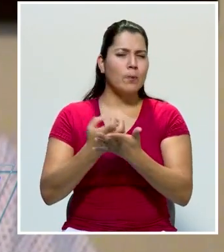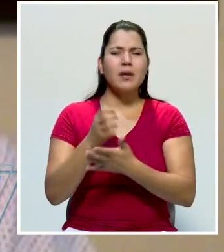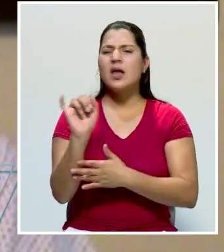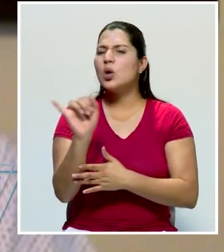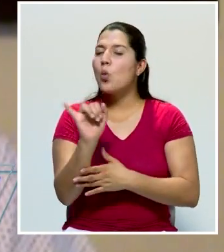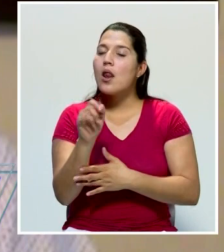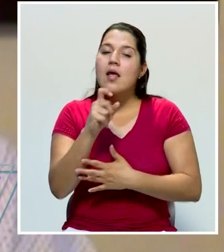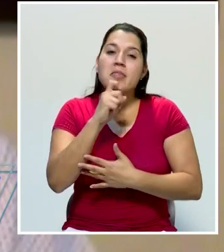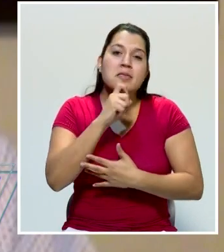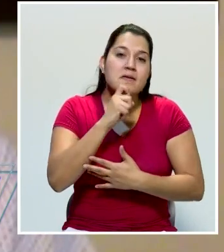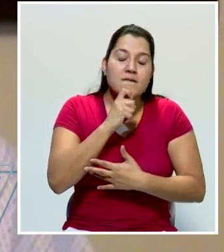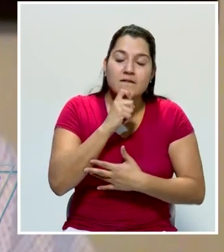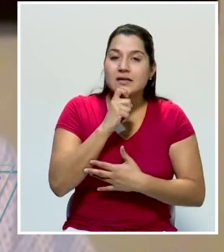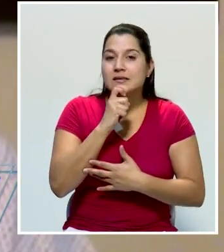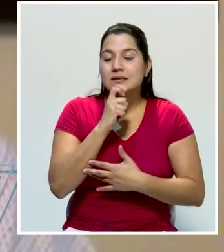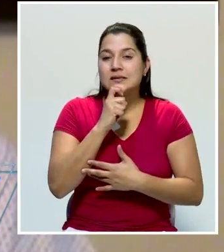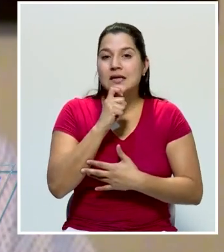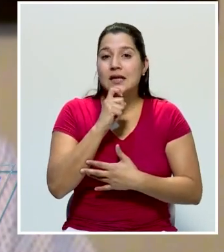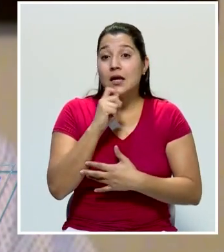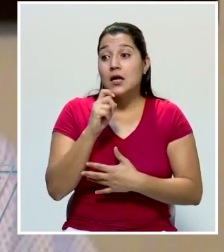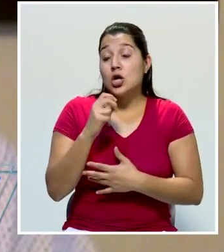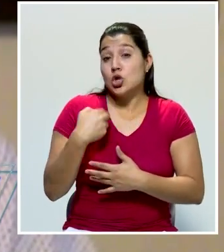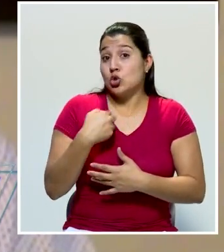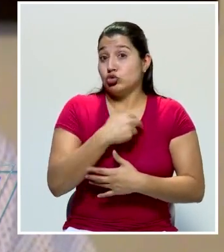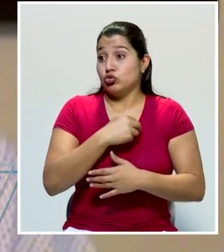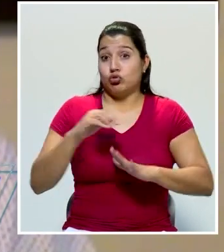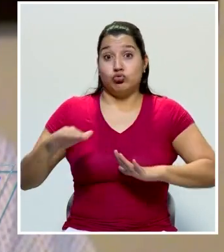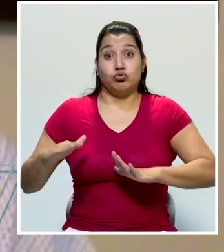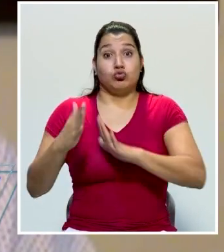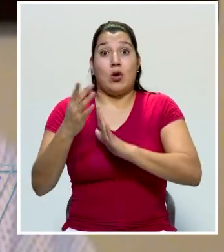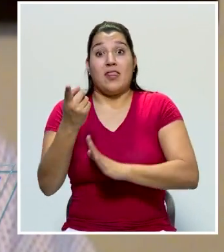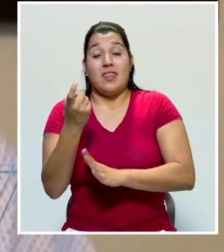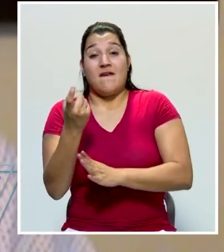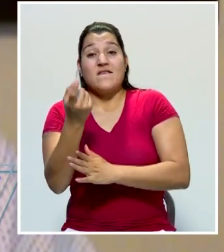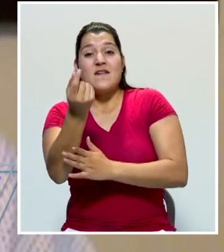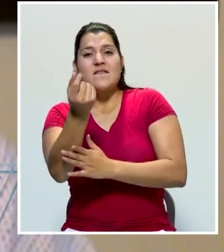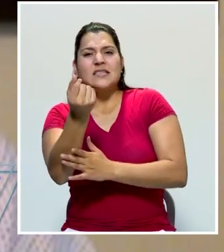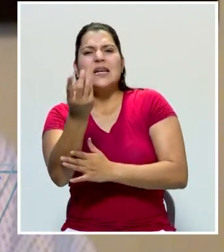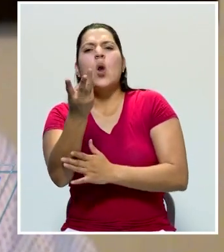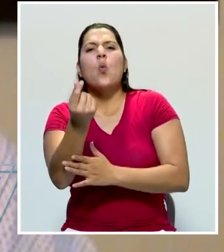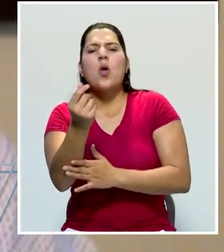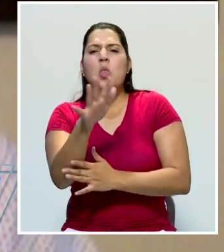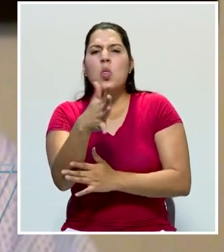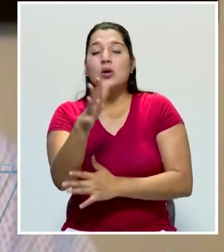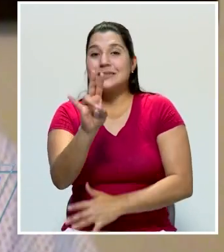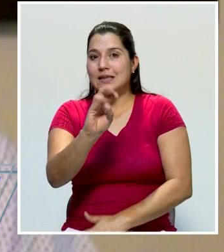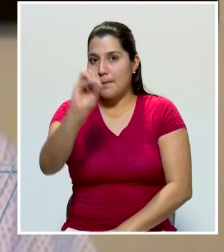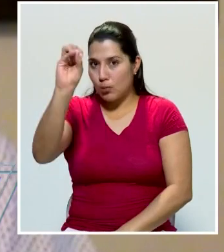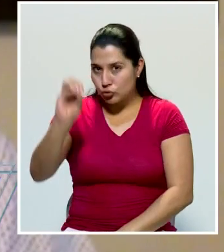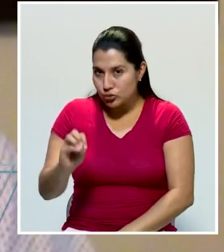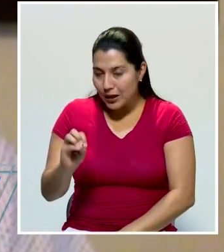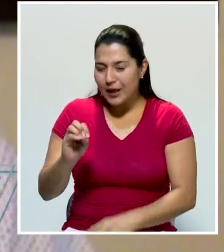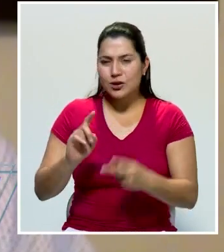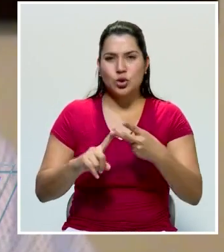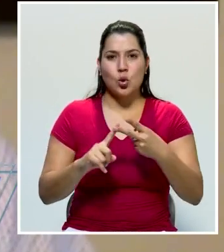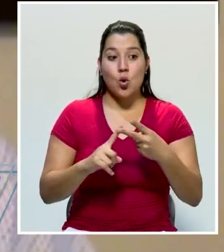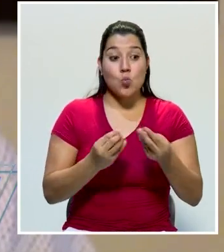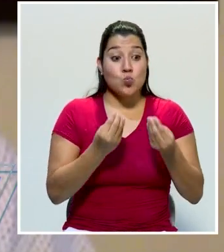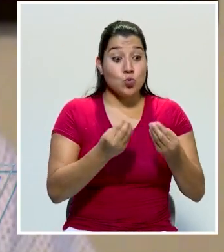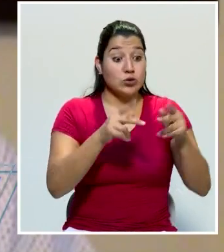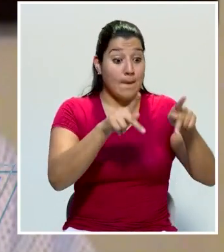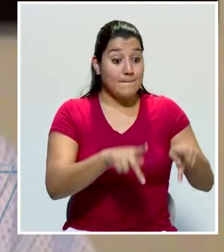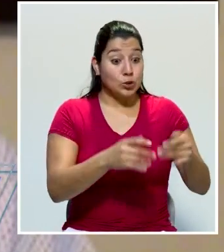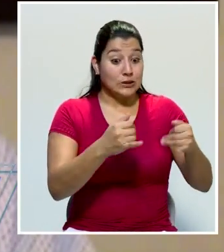compleja. Estábamos enfrentando un déficit fiscal cercano al 7%, un desempleo de casi